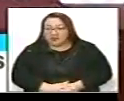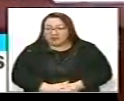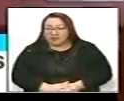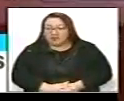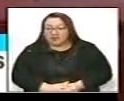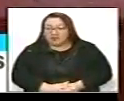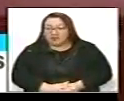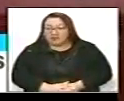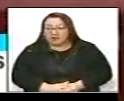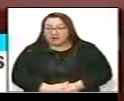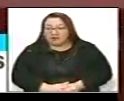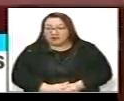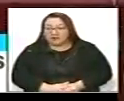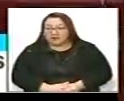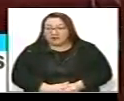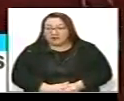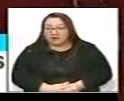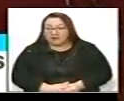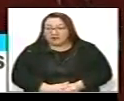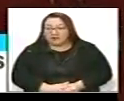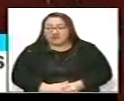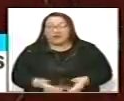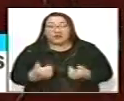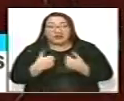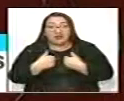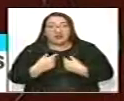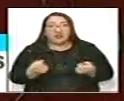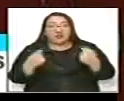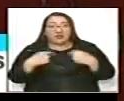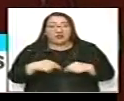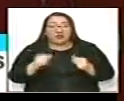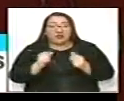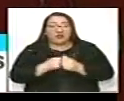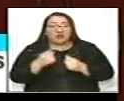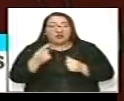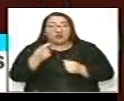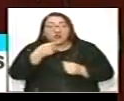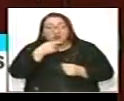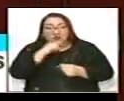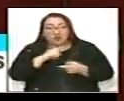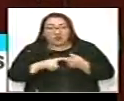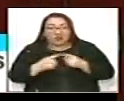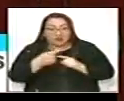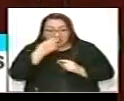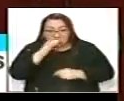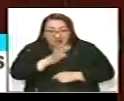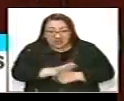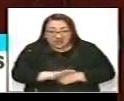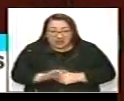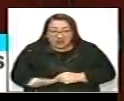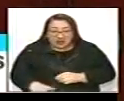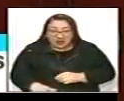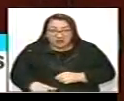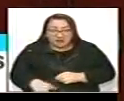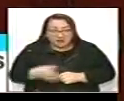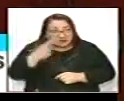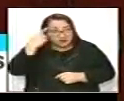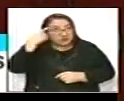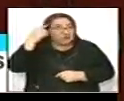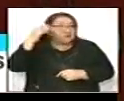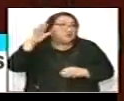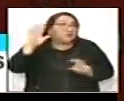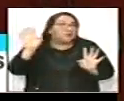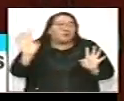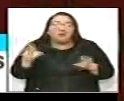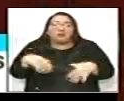oportunidad de prácticamente vivir solo con mujeres desde niños, ¿no es cierto? No se nos ocurre que